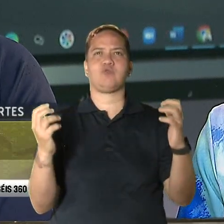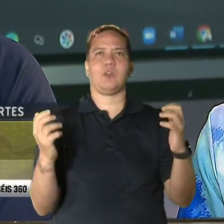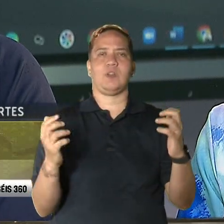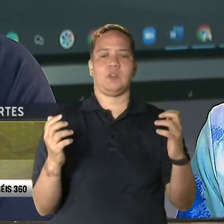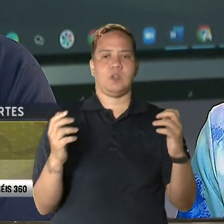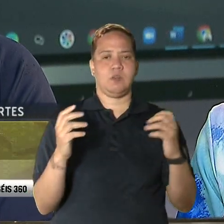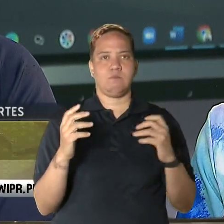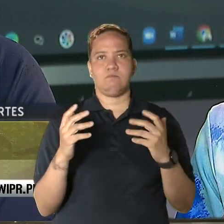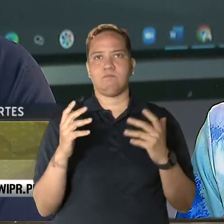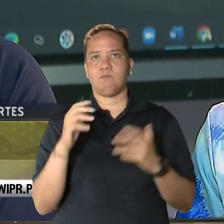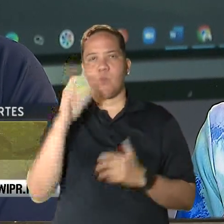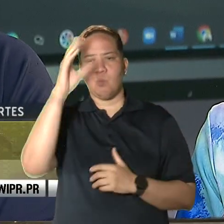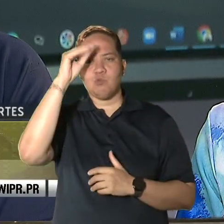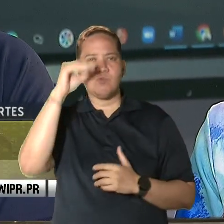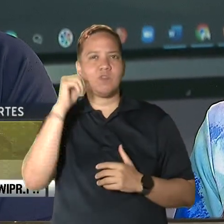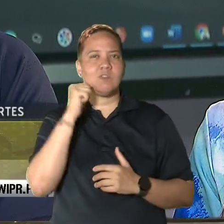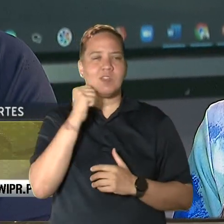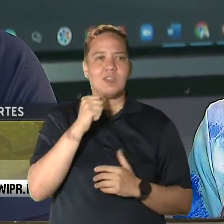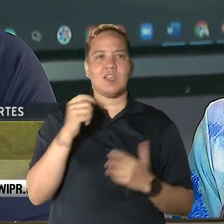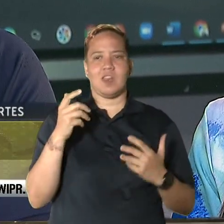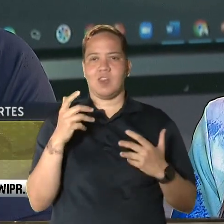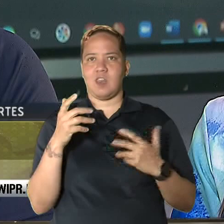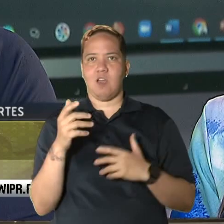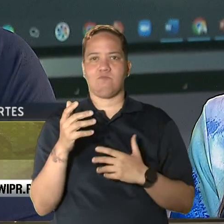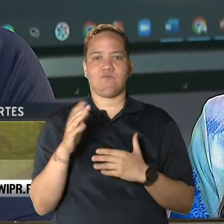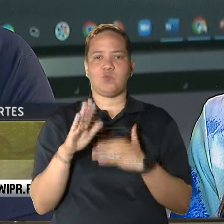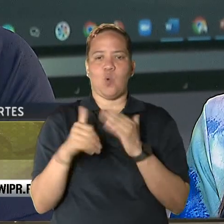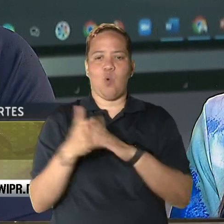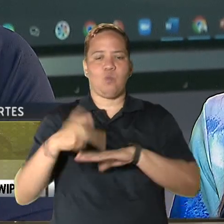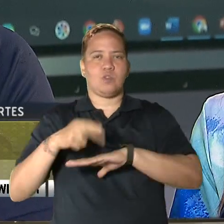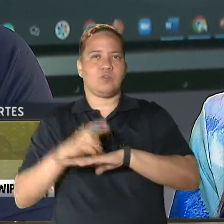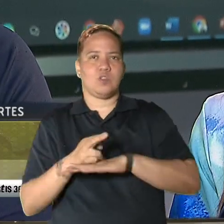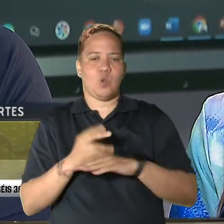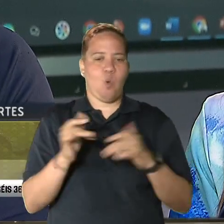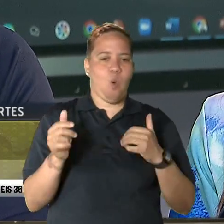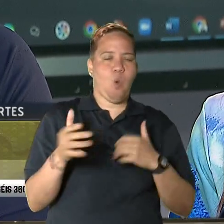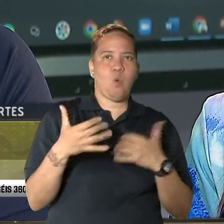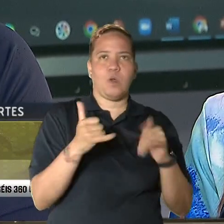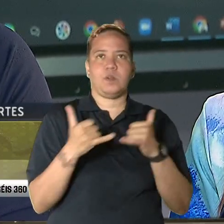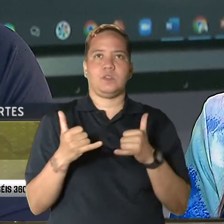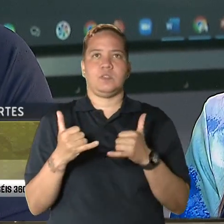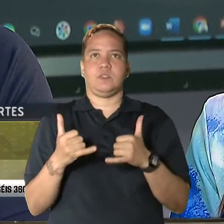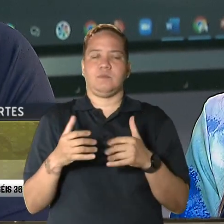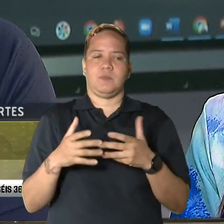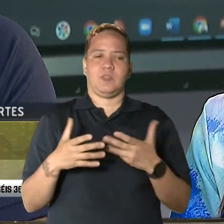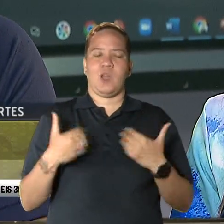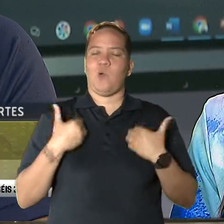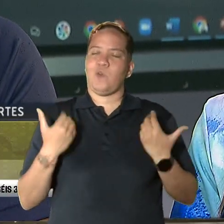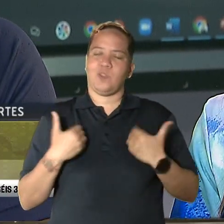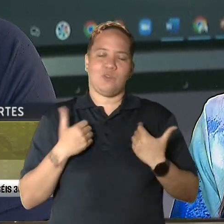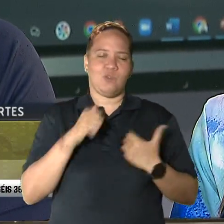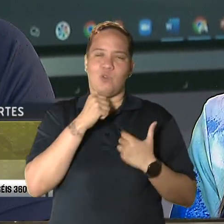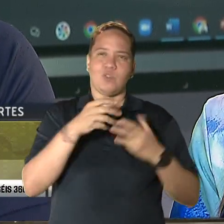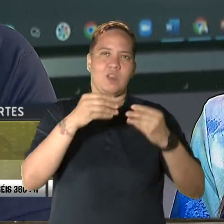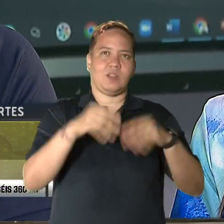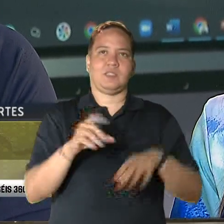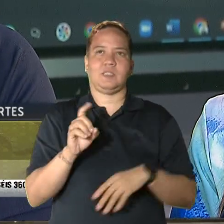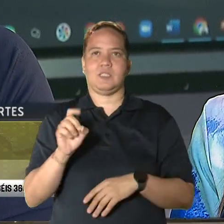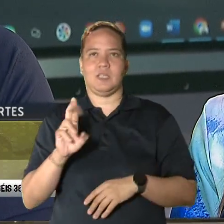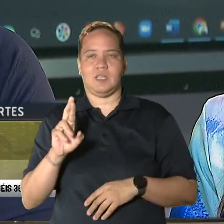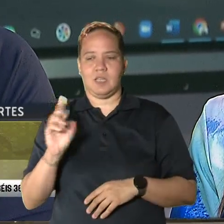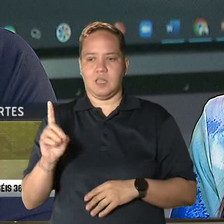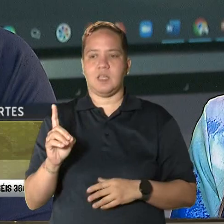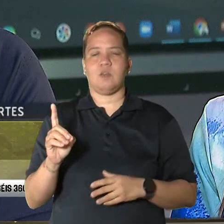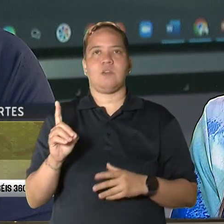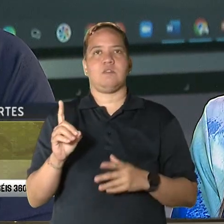de a nivel de toda la isla jugando y y entendemos que como dicen por ahí la juventud no se ha perdido el DLD está dando la